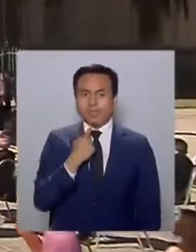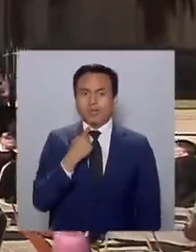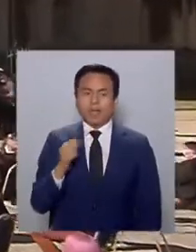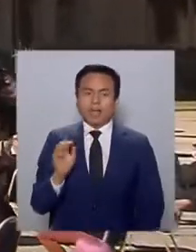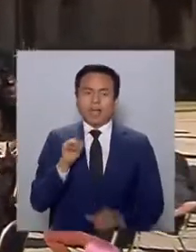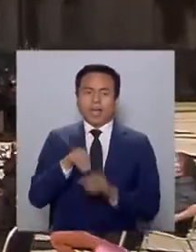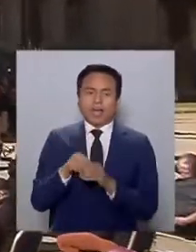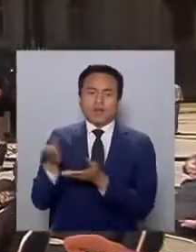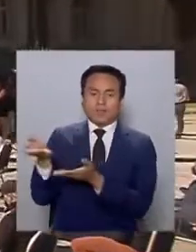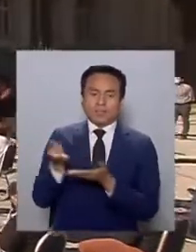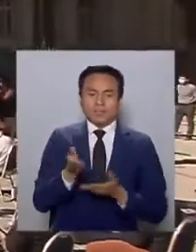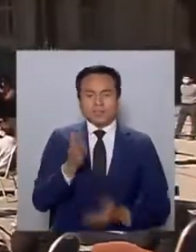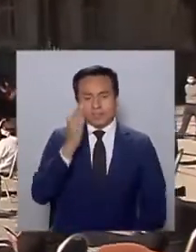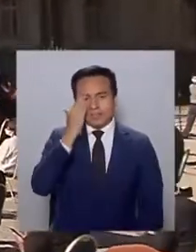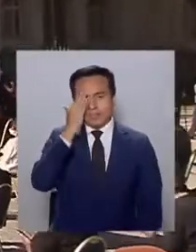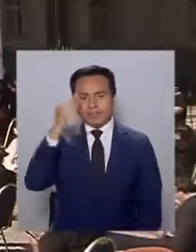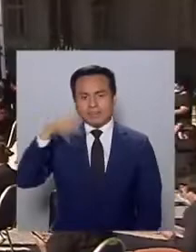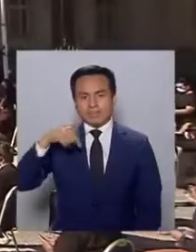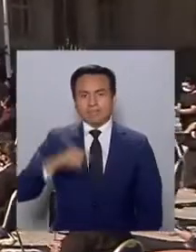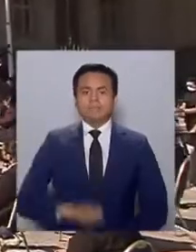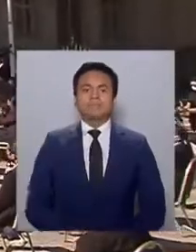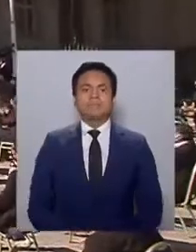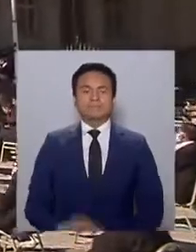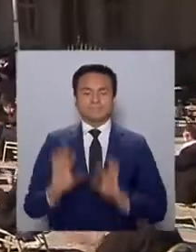habernos acogido en este día.